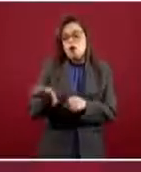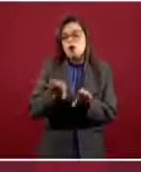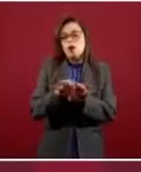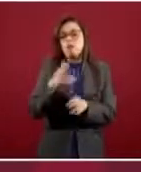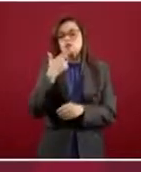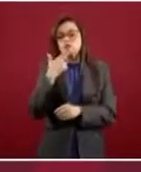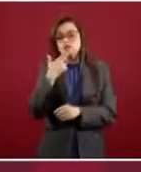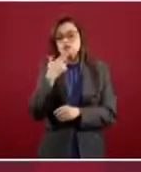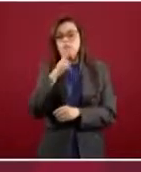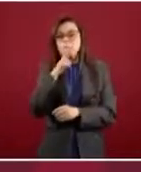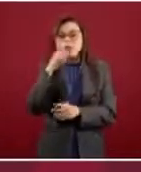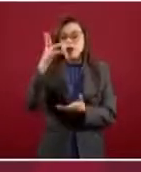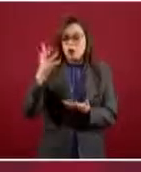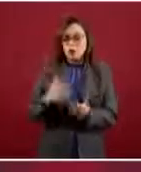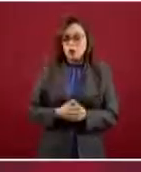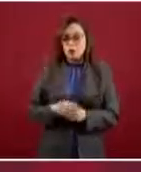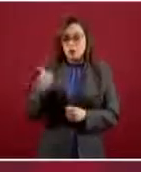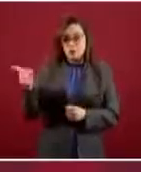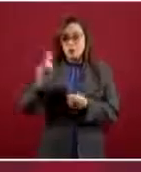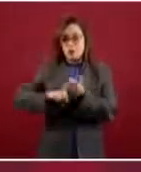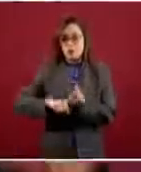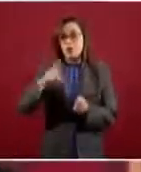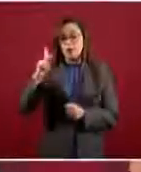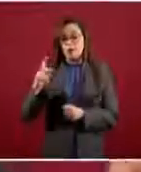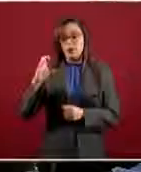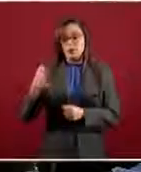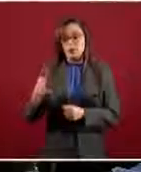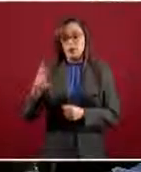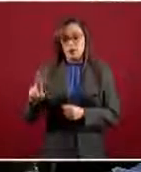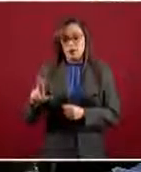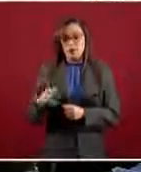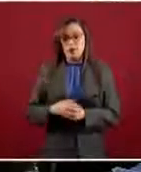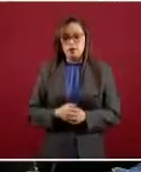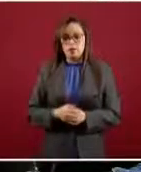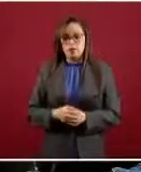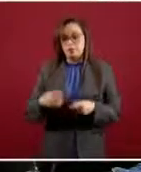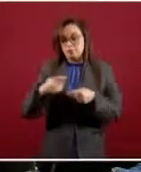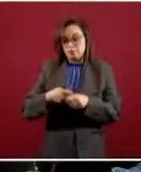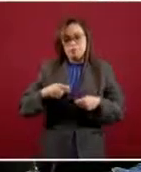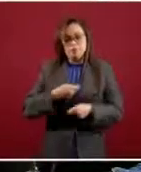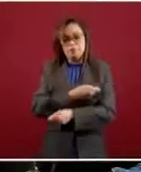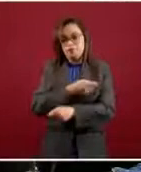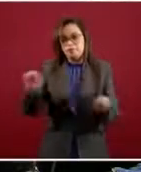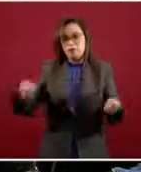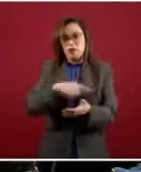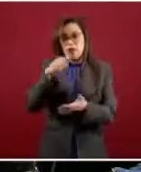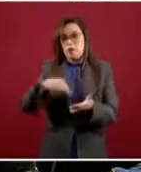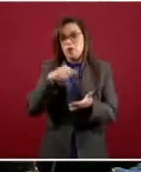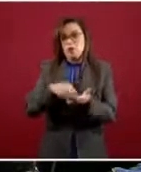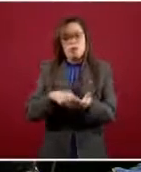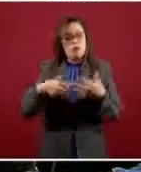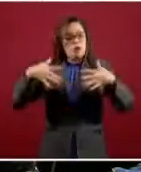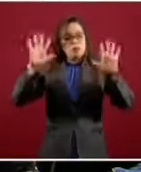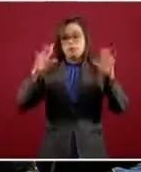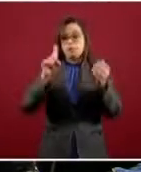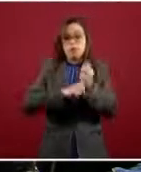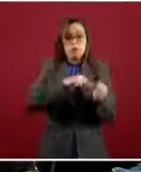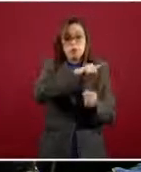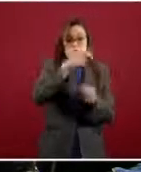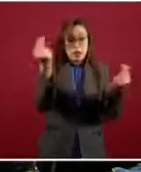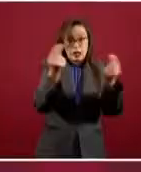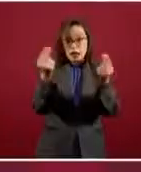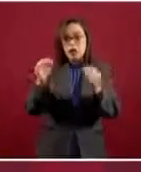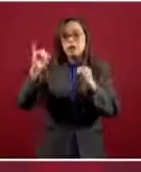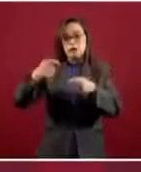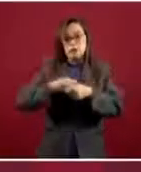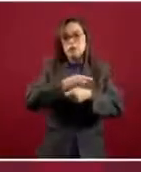PCR y se van a distribuir a tantos lugares como tengan que distribuirse en el sistema público para que sean